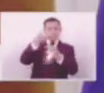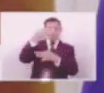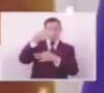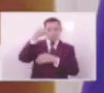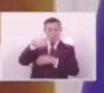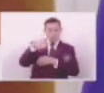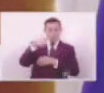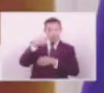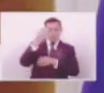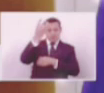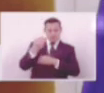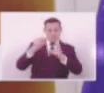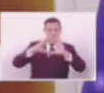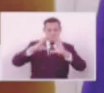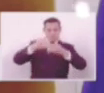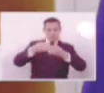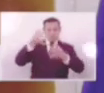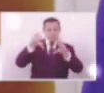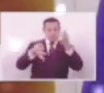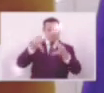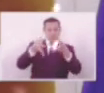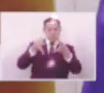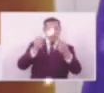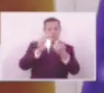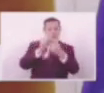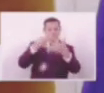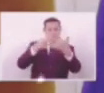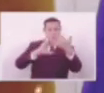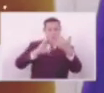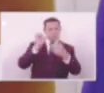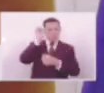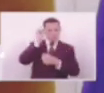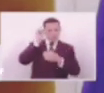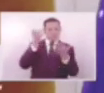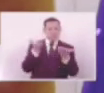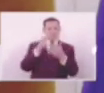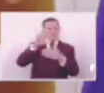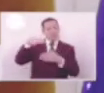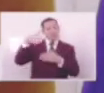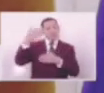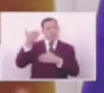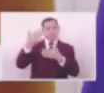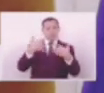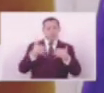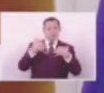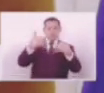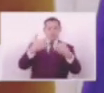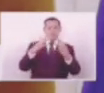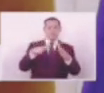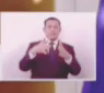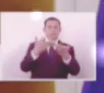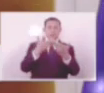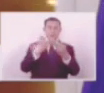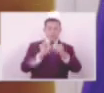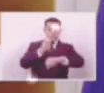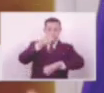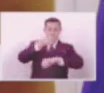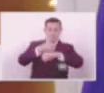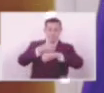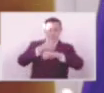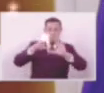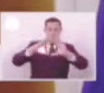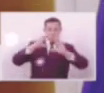pasará hoy mismo a la comisión de legislación para para que se haga su análisis y posteriormente al pleno para que se constituya